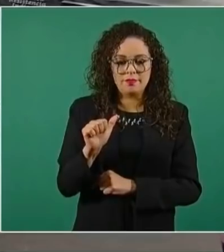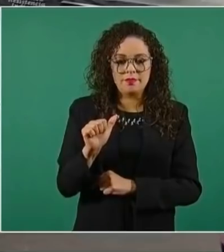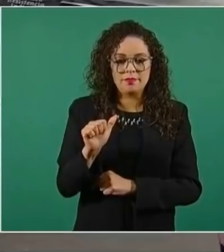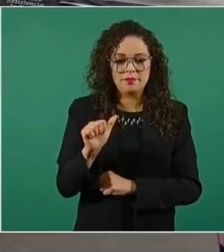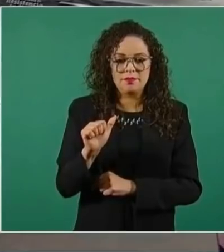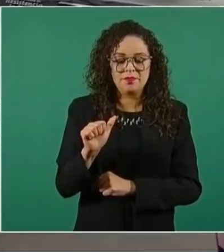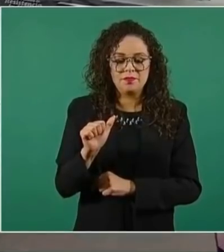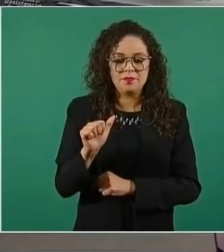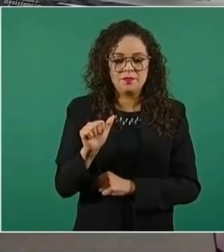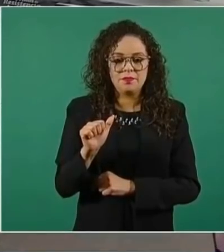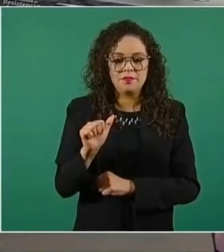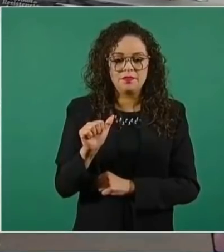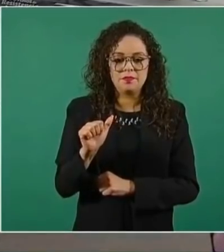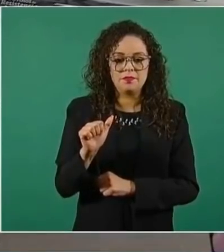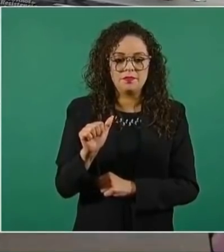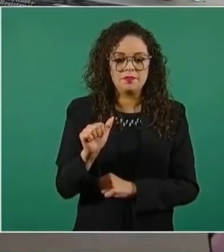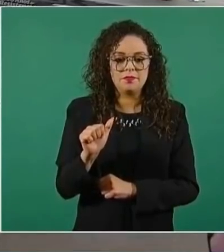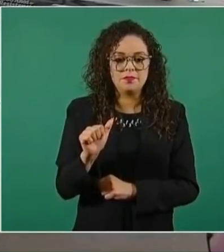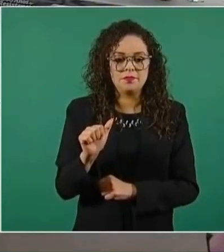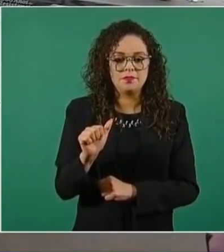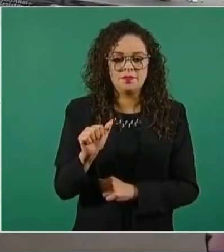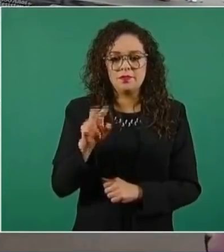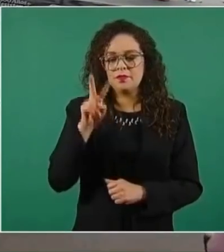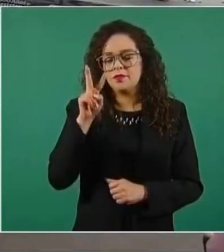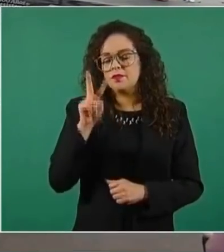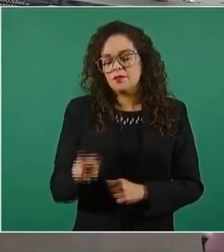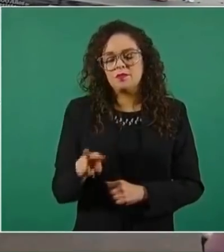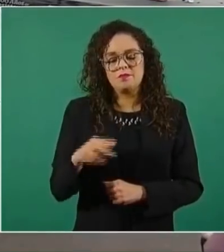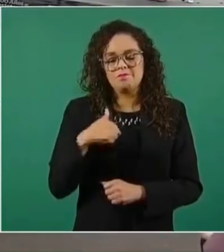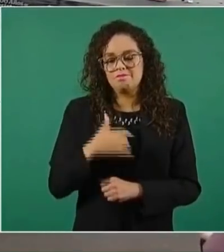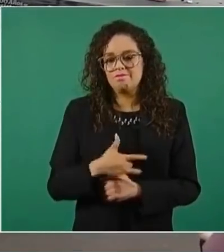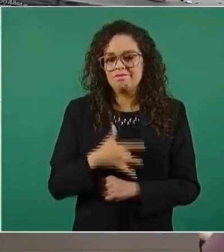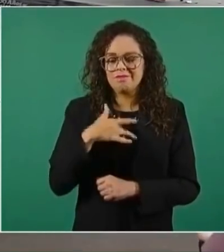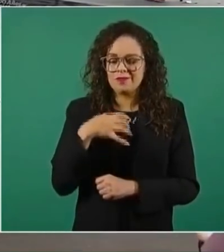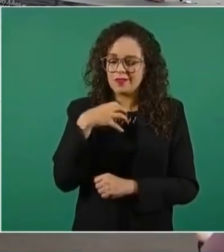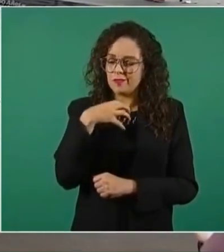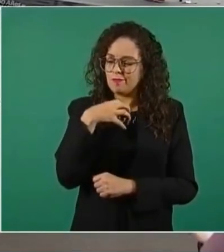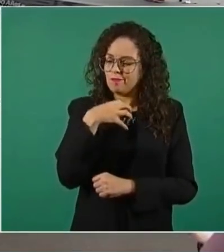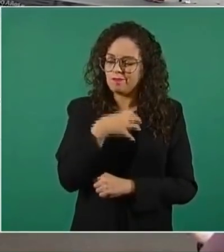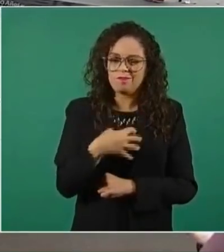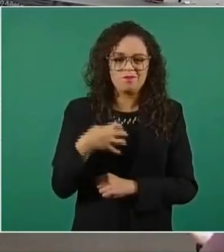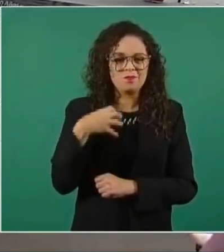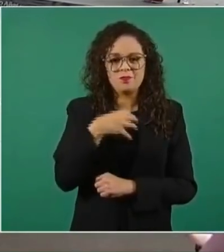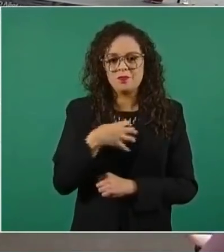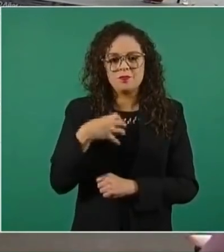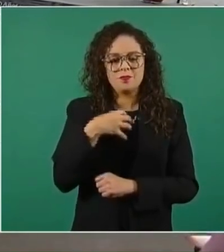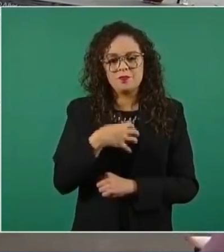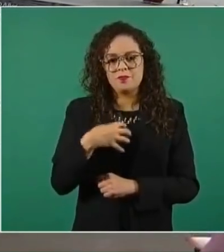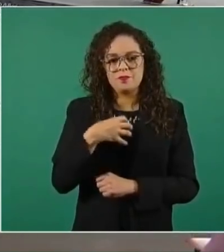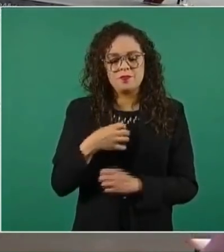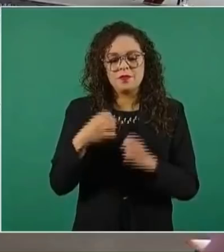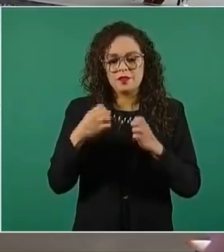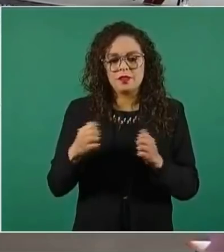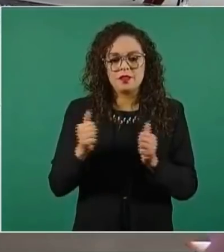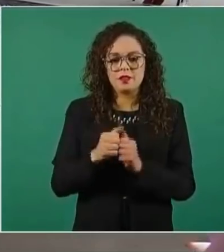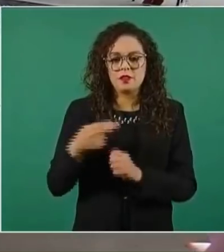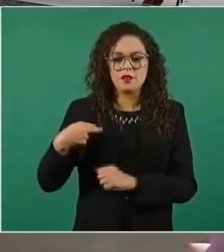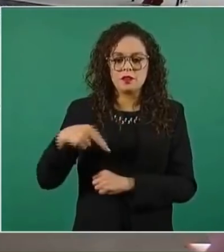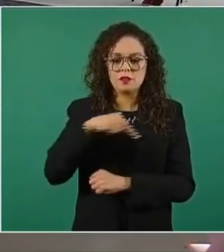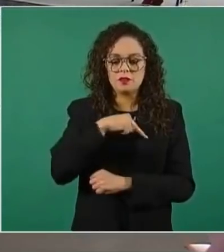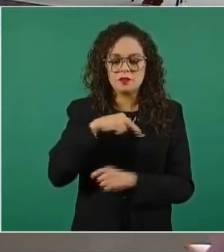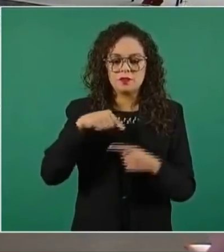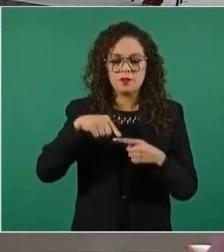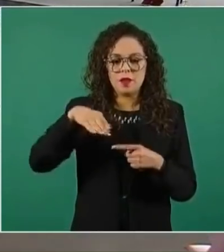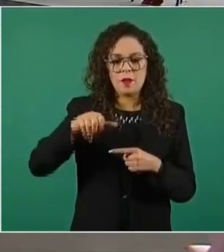y nos da mucho gusto que esté con nosotros María